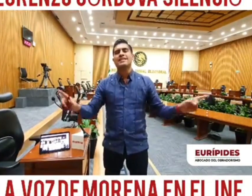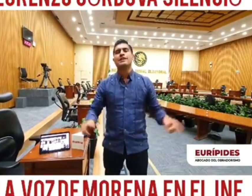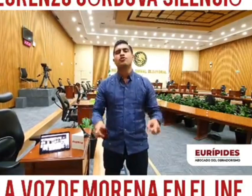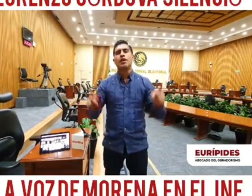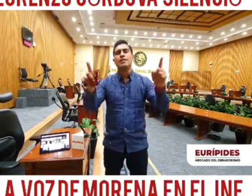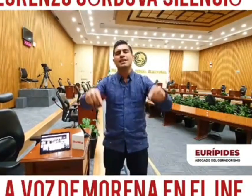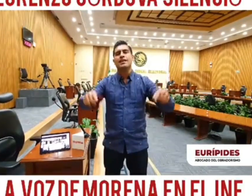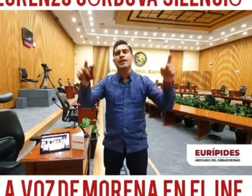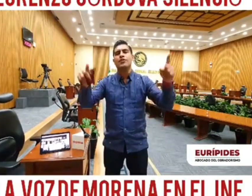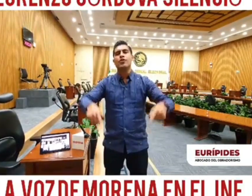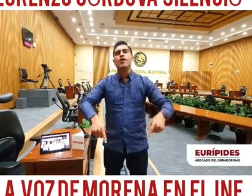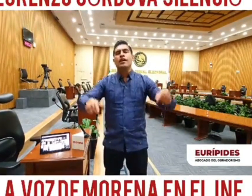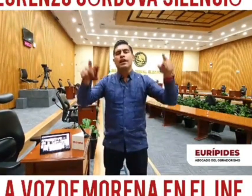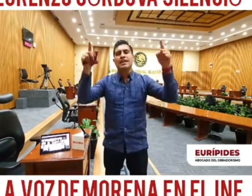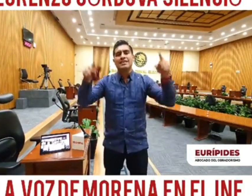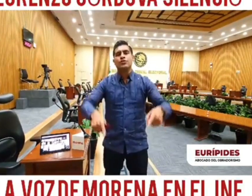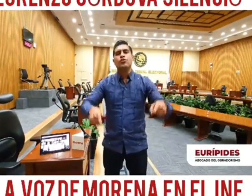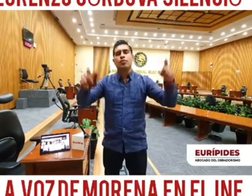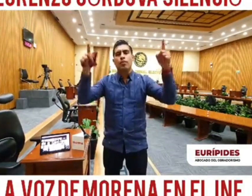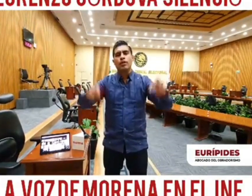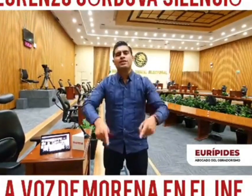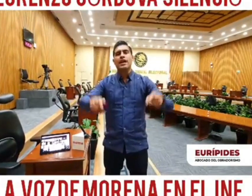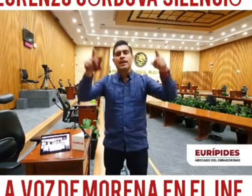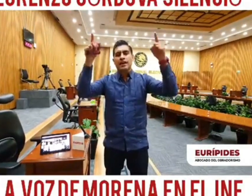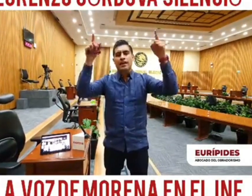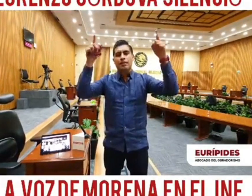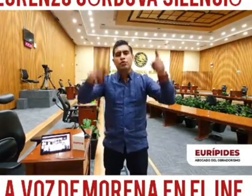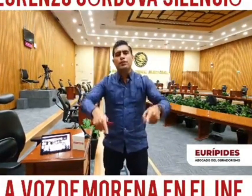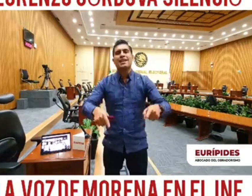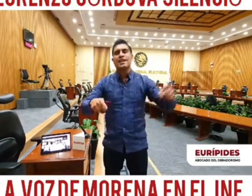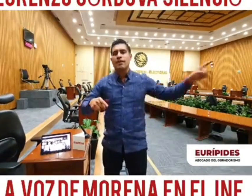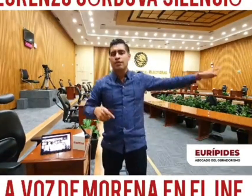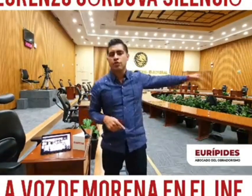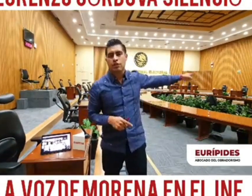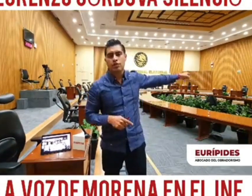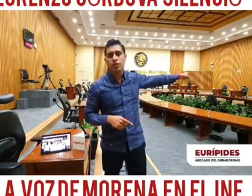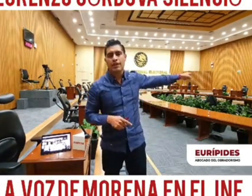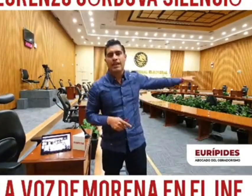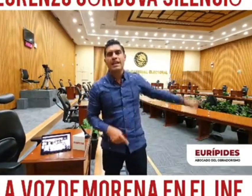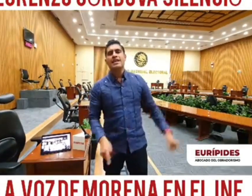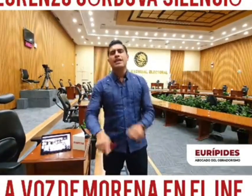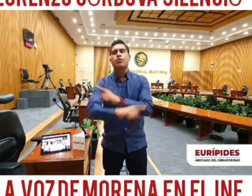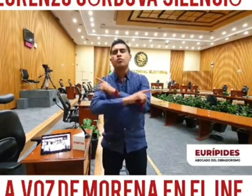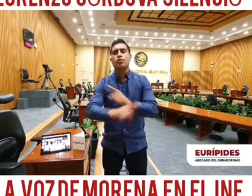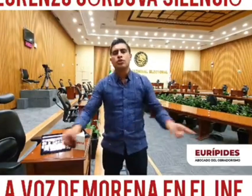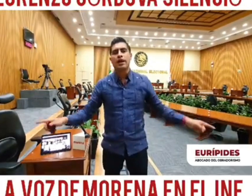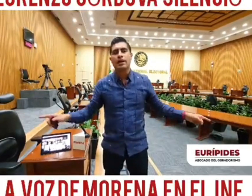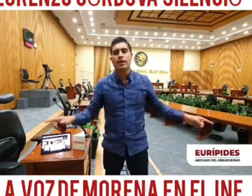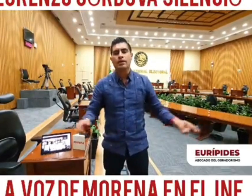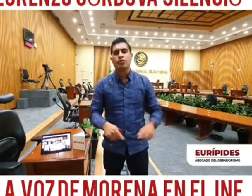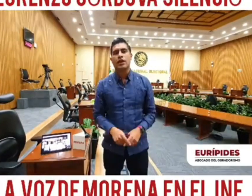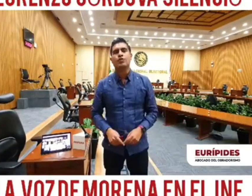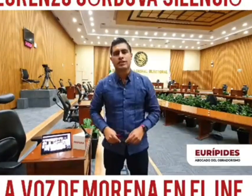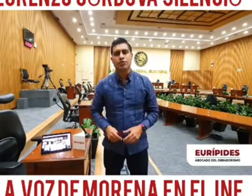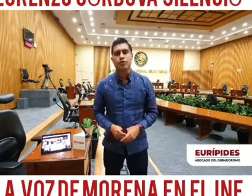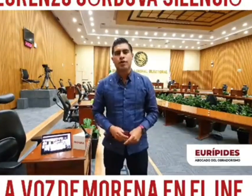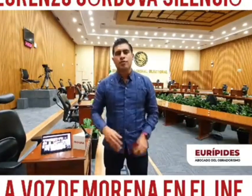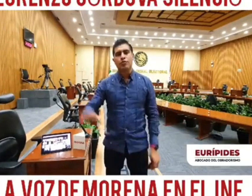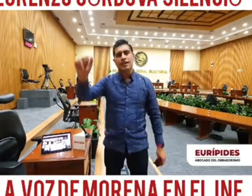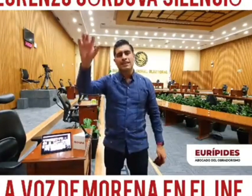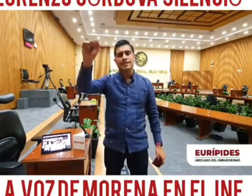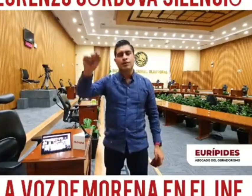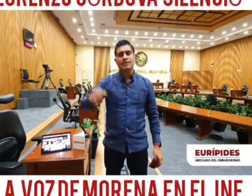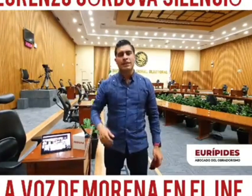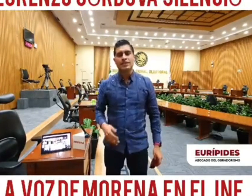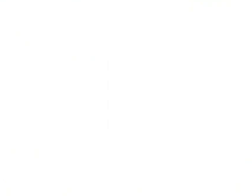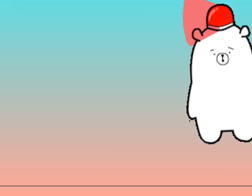diciendo mentiras, estamos solamente revelando el exceso de propuesta presupuestal que hizo este Consejo General y que por supuesto la Cámara de Diputados rechazó.